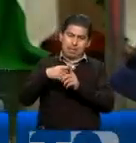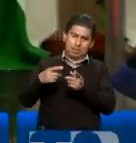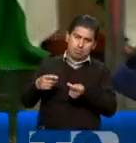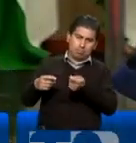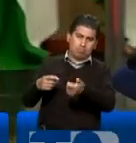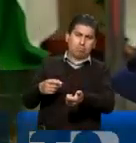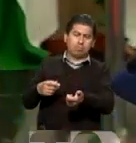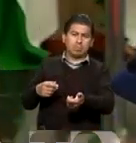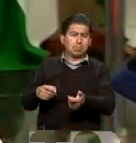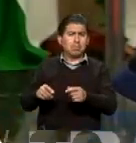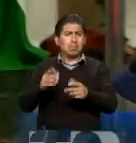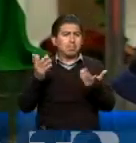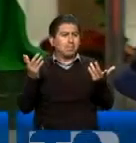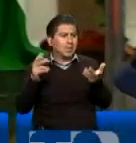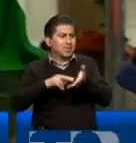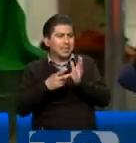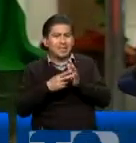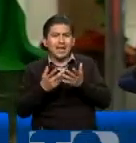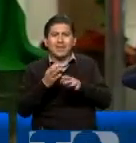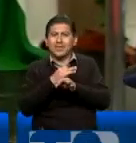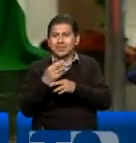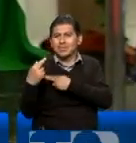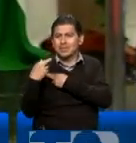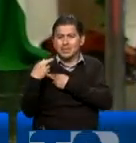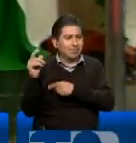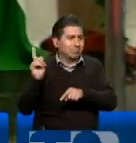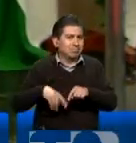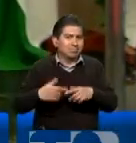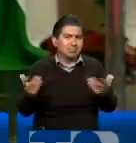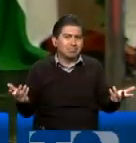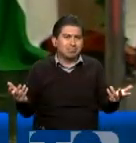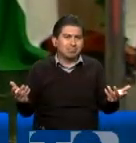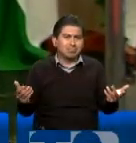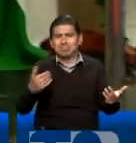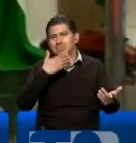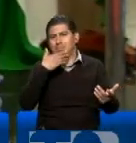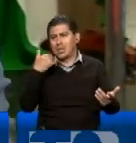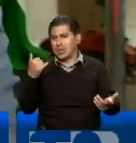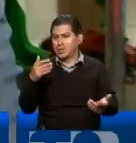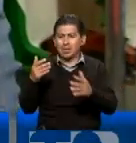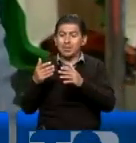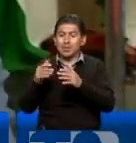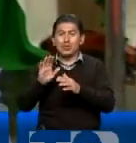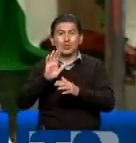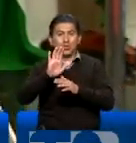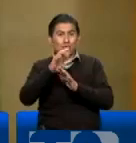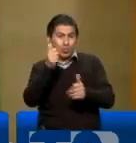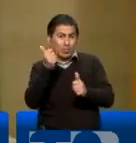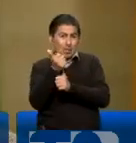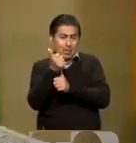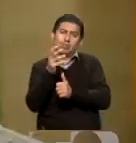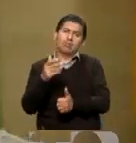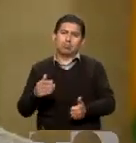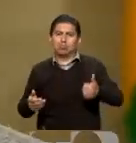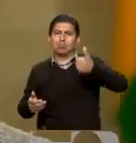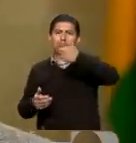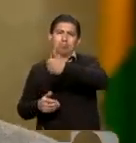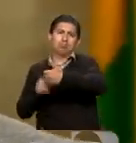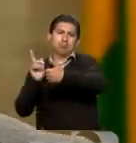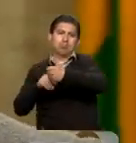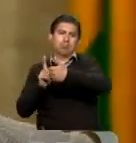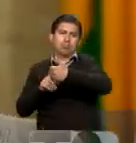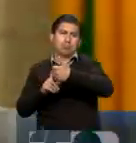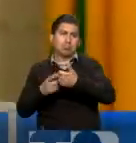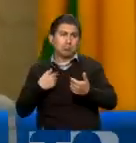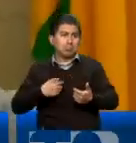pueden cumplir con la función que tienen y por tanto deberían de ser principalizados los alternos. Por un tema de responsabilidad con el país y